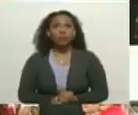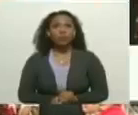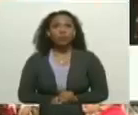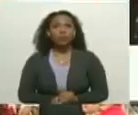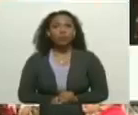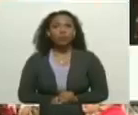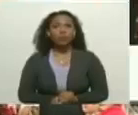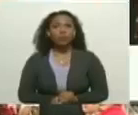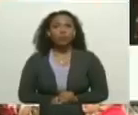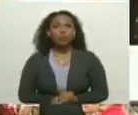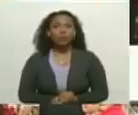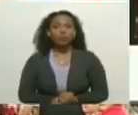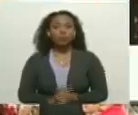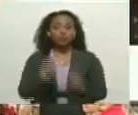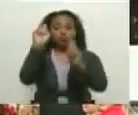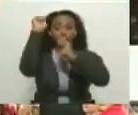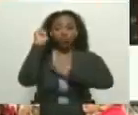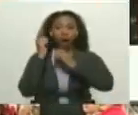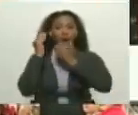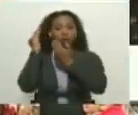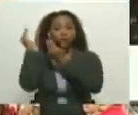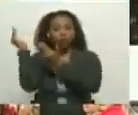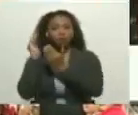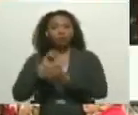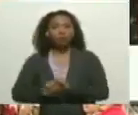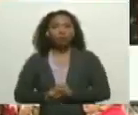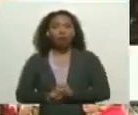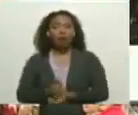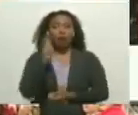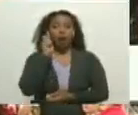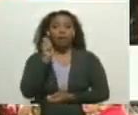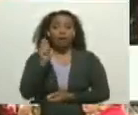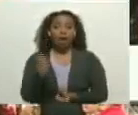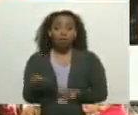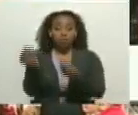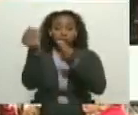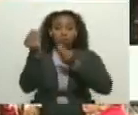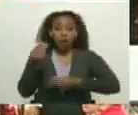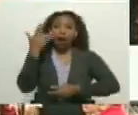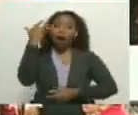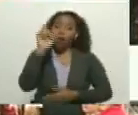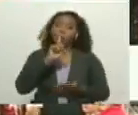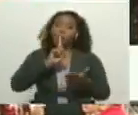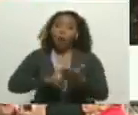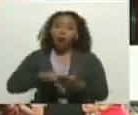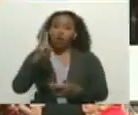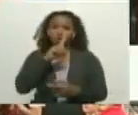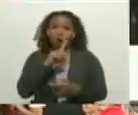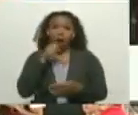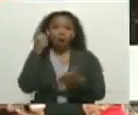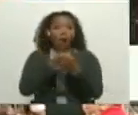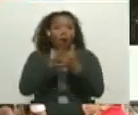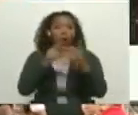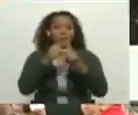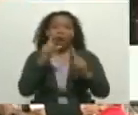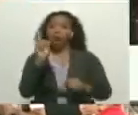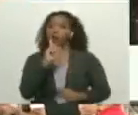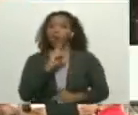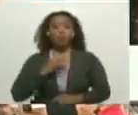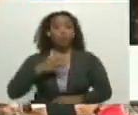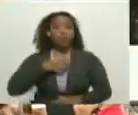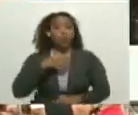vida, asumámoslo así. Las tareas que nos den, hay que cumplirlas. No empeñemos la palabra si no somos capaces